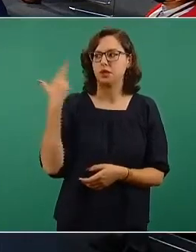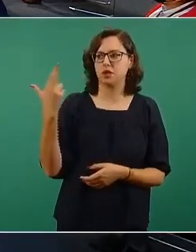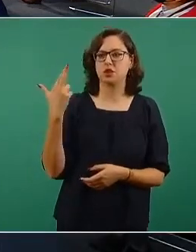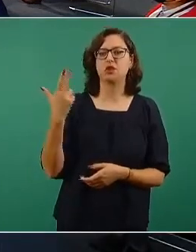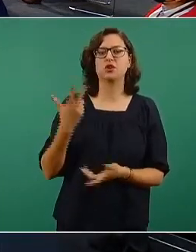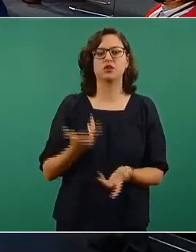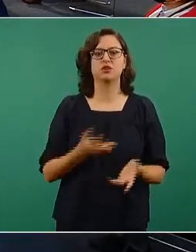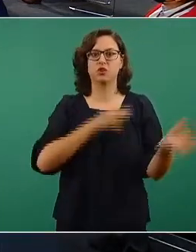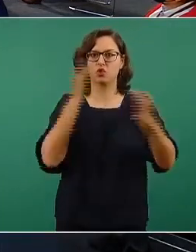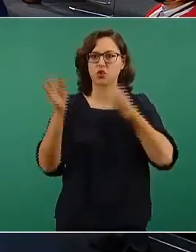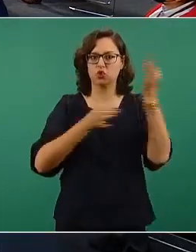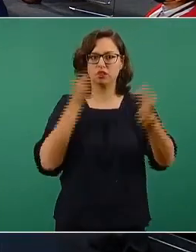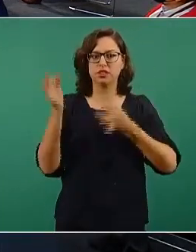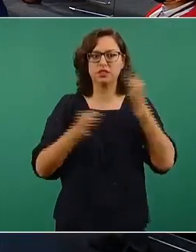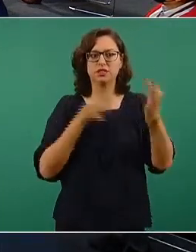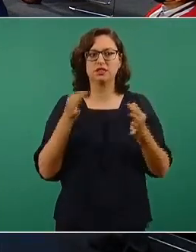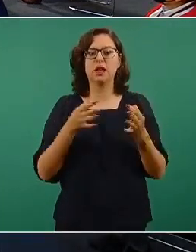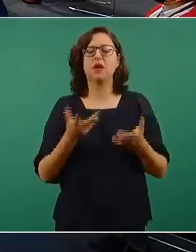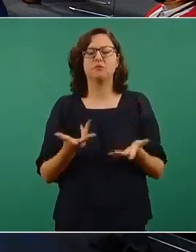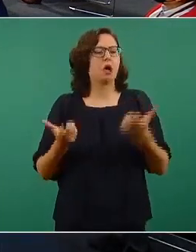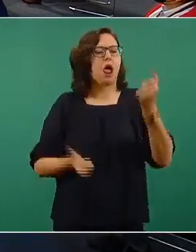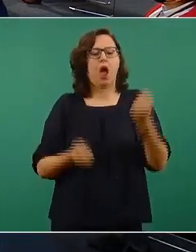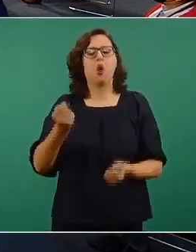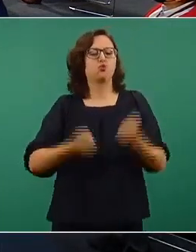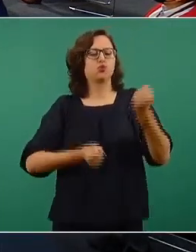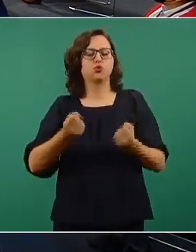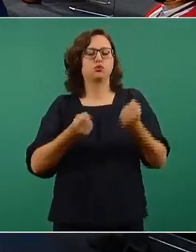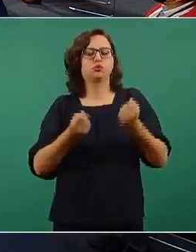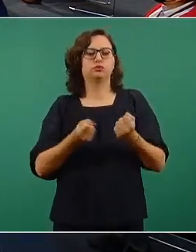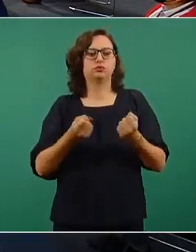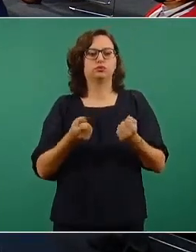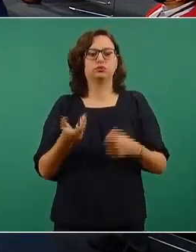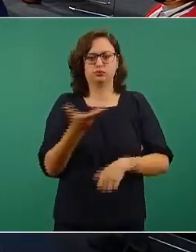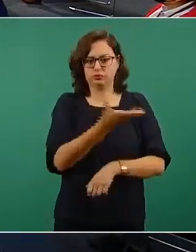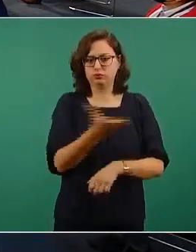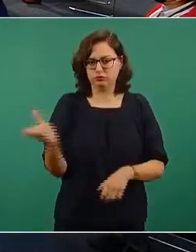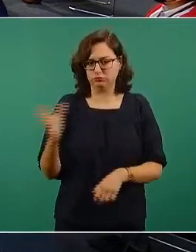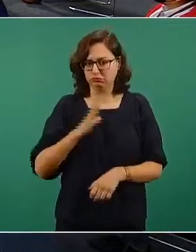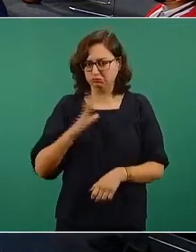los noticieros, súbanse a un carro, ustedes que